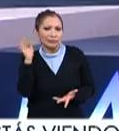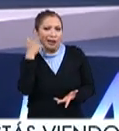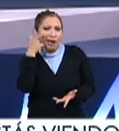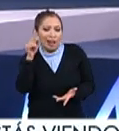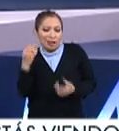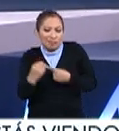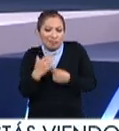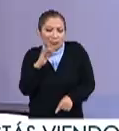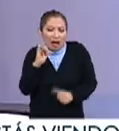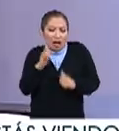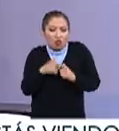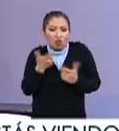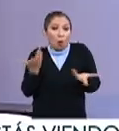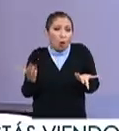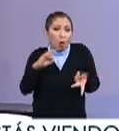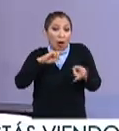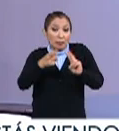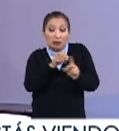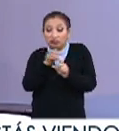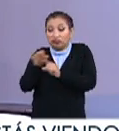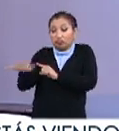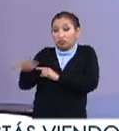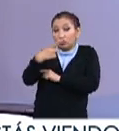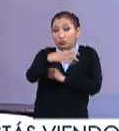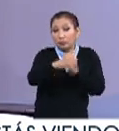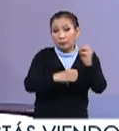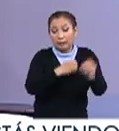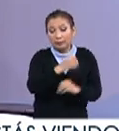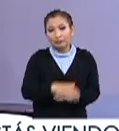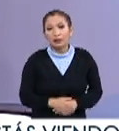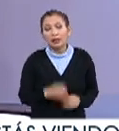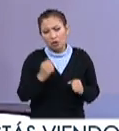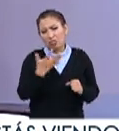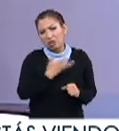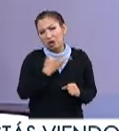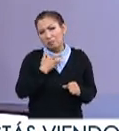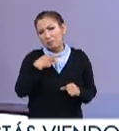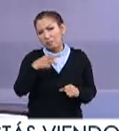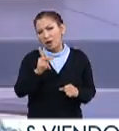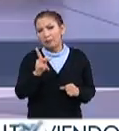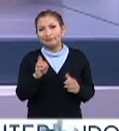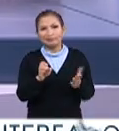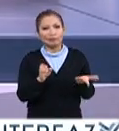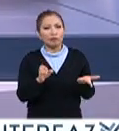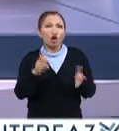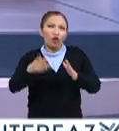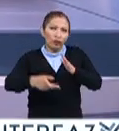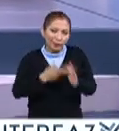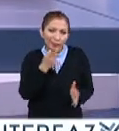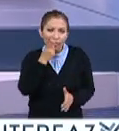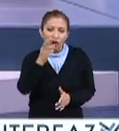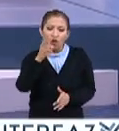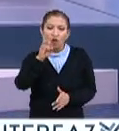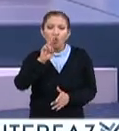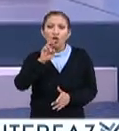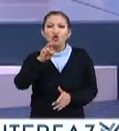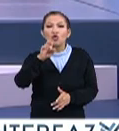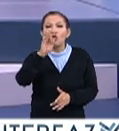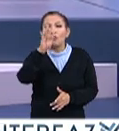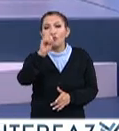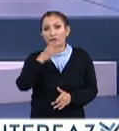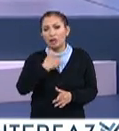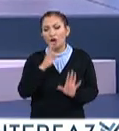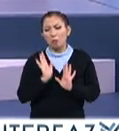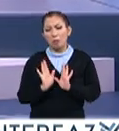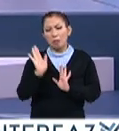haya dejado algún rastro o viceversa en su obra. Pues seguramente tiene, pero por ejemplo, otra vez vuelvo a Rulfo, tiene